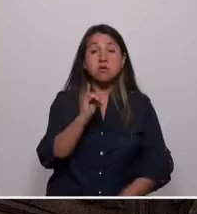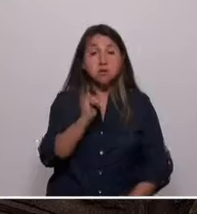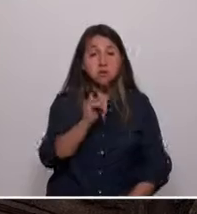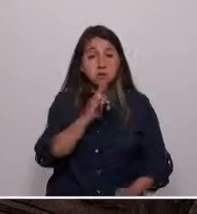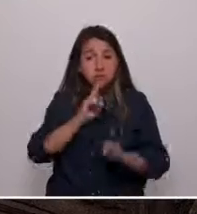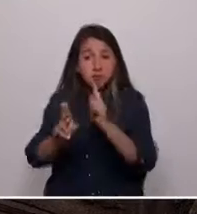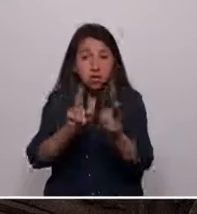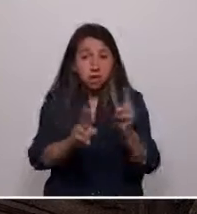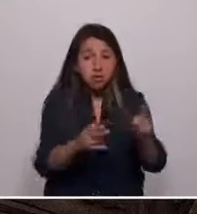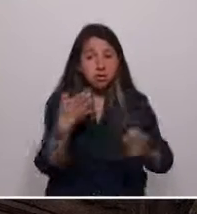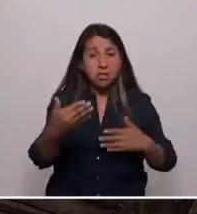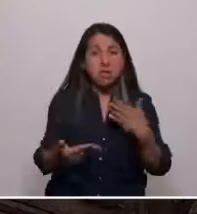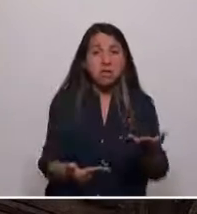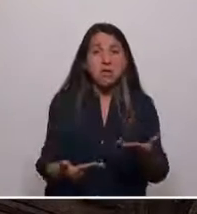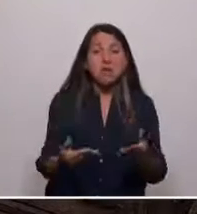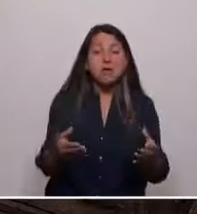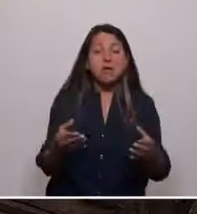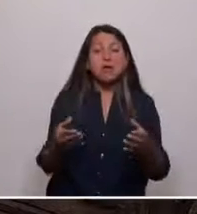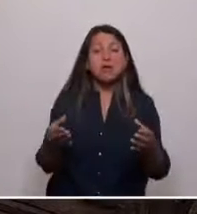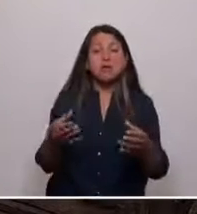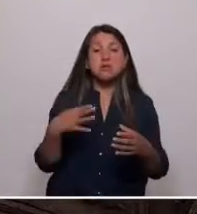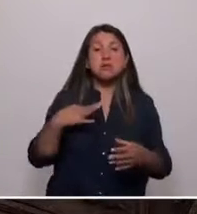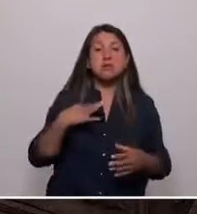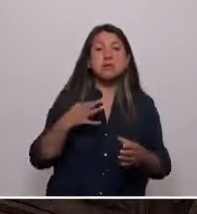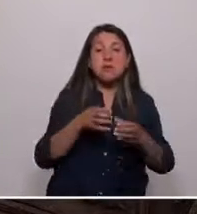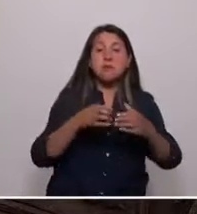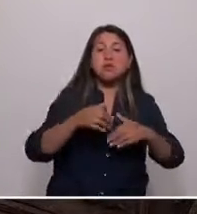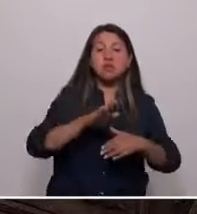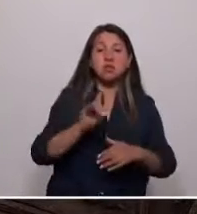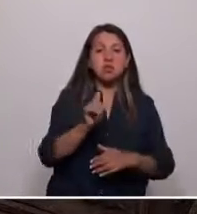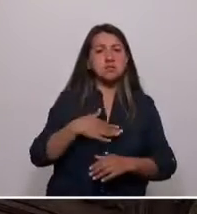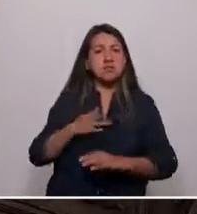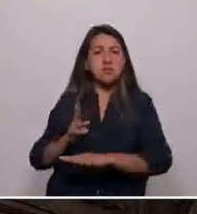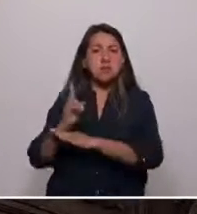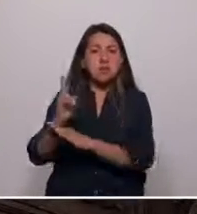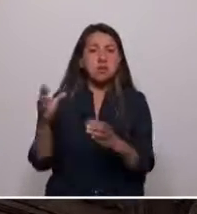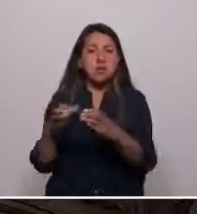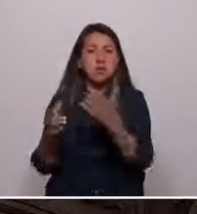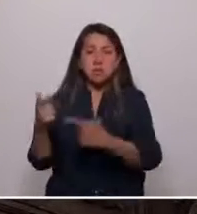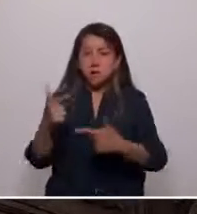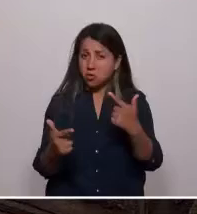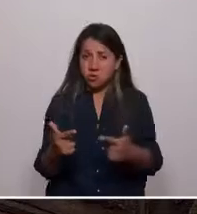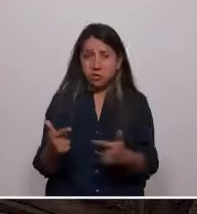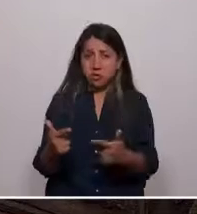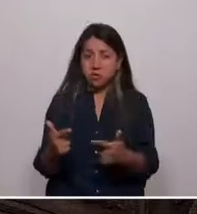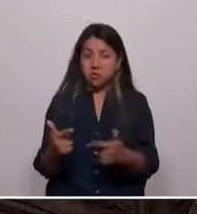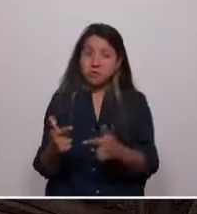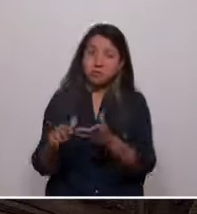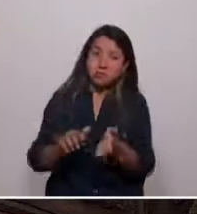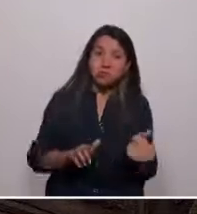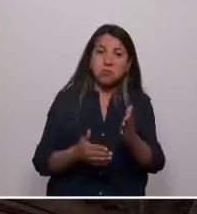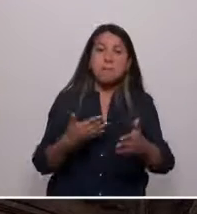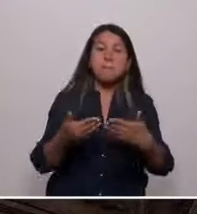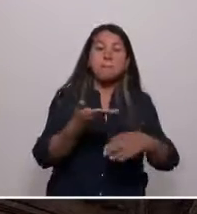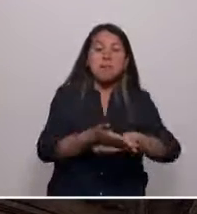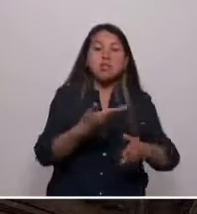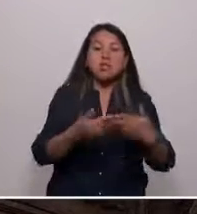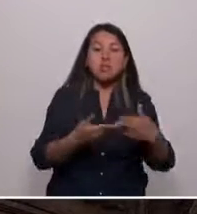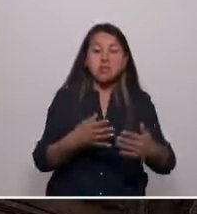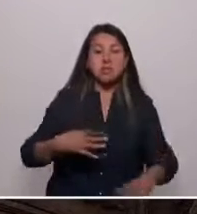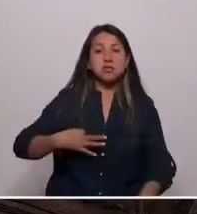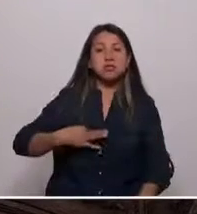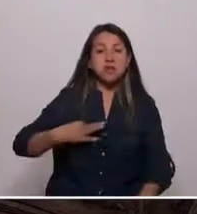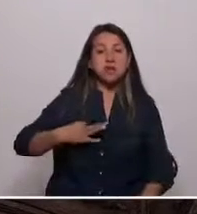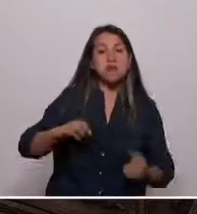respuesta a la ciudadanía mayoritaria que no se siente representada por la clase política canalizada en las demandas ciudadanas. Evitando